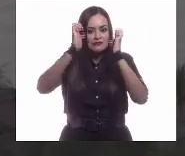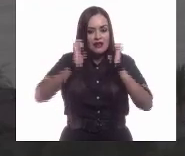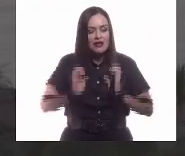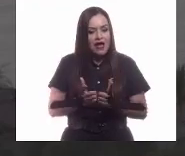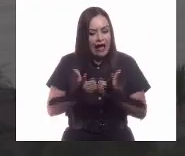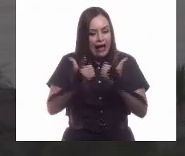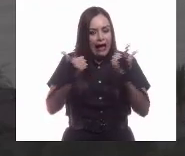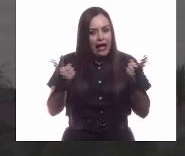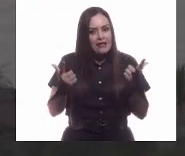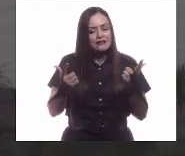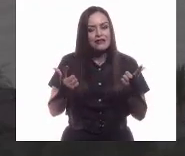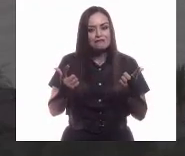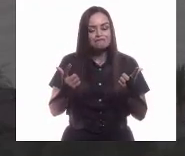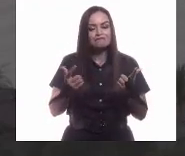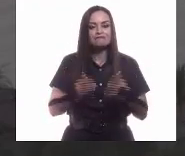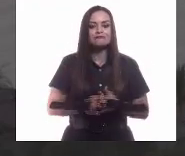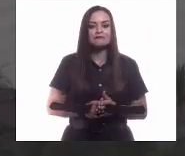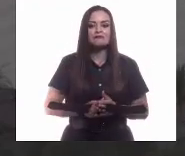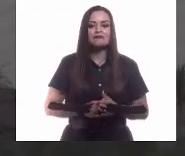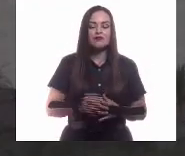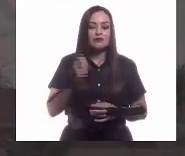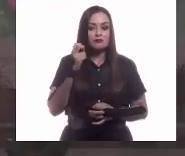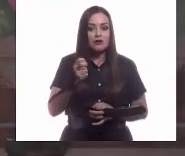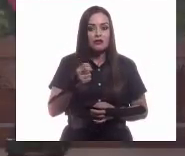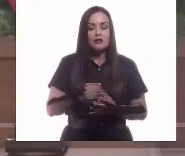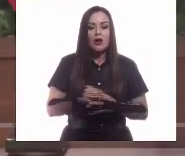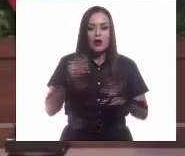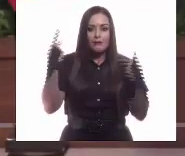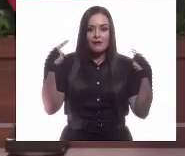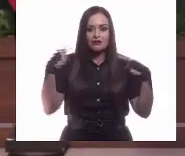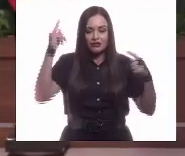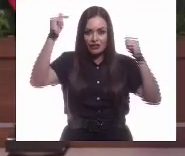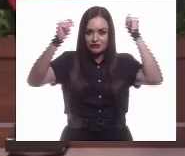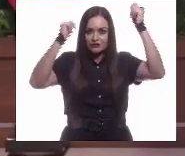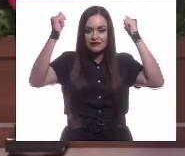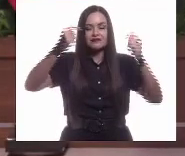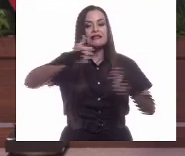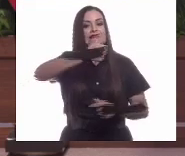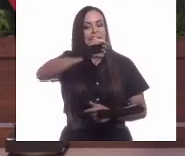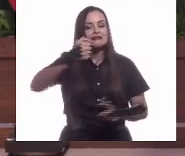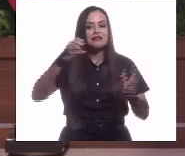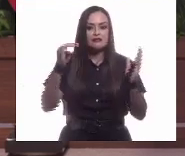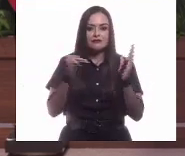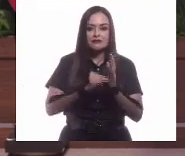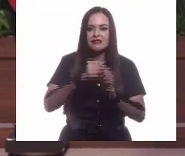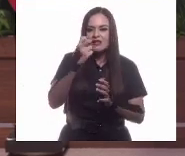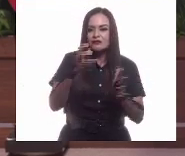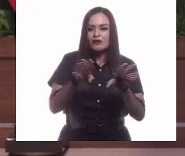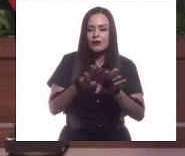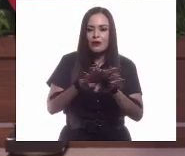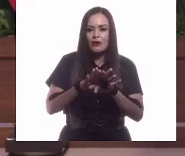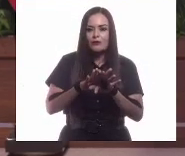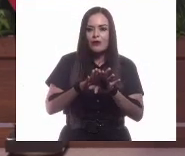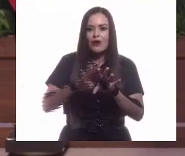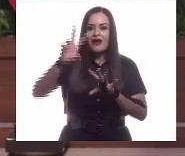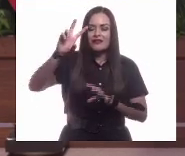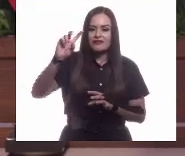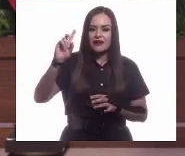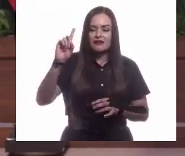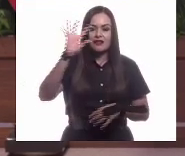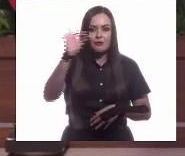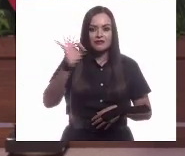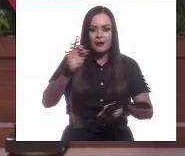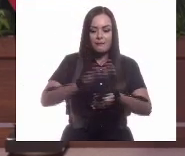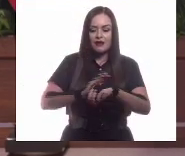hoy recibimos 600 mil de estos turistas y que implican un 30% más de lo que llegaba en crucero